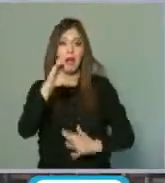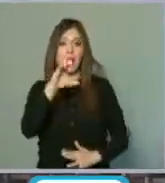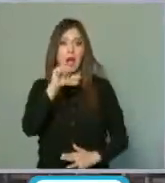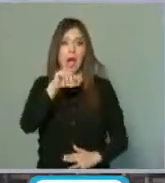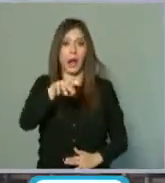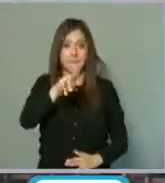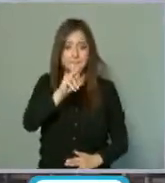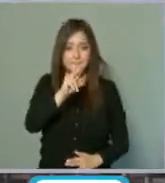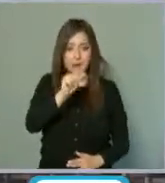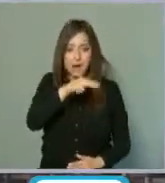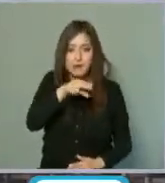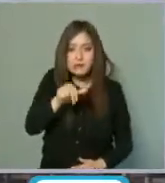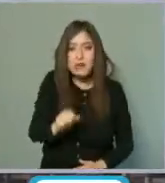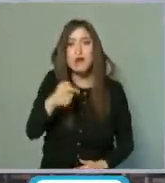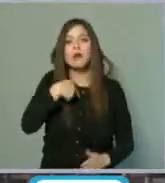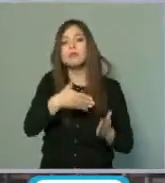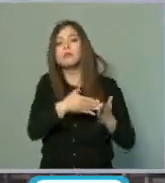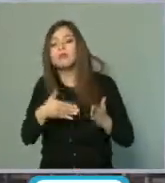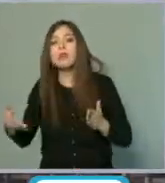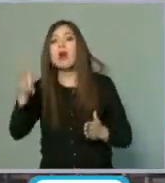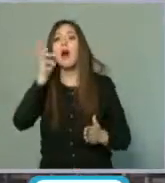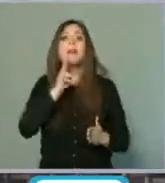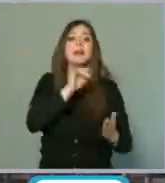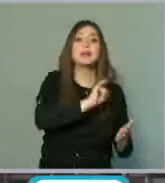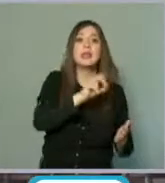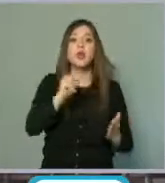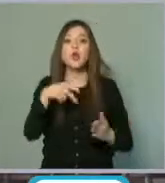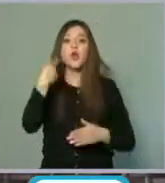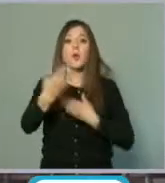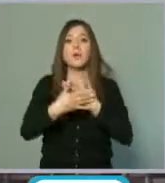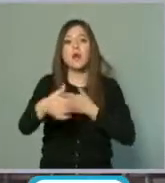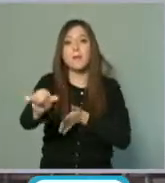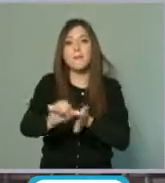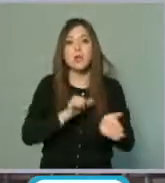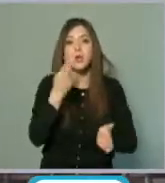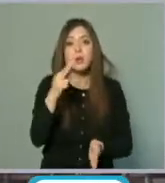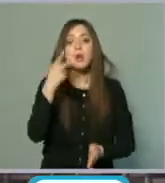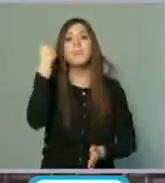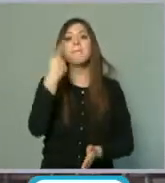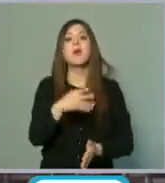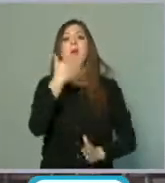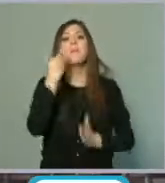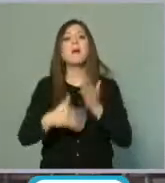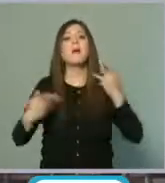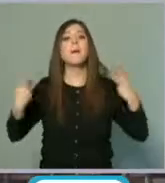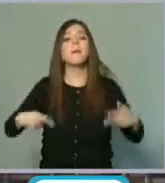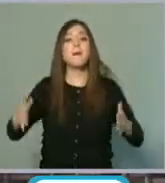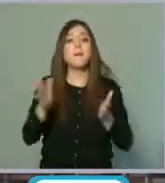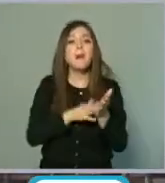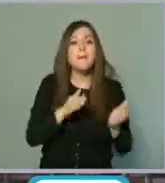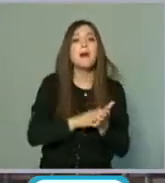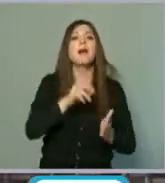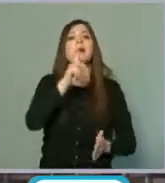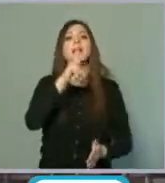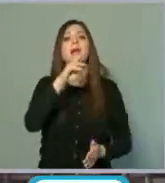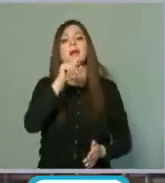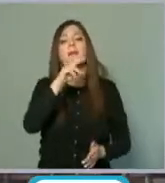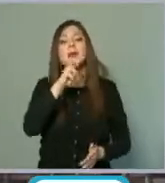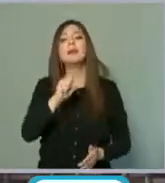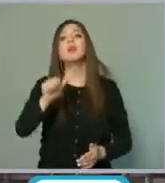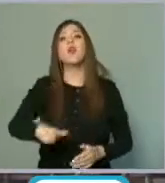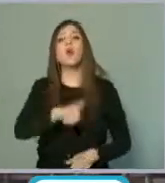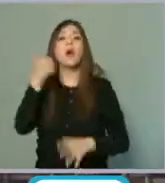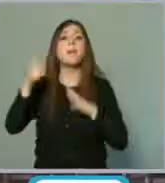olvidarlo, tenemos en noviembre esta campaña intermedia, y los indocumentados, el tema de los Dreamers, la política migratoria va a seguir siendo un tema